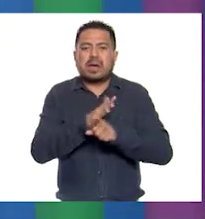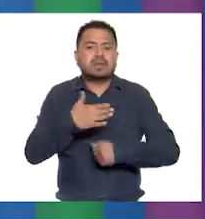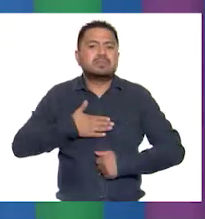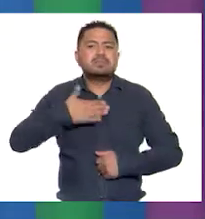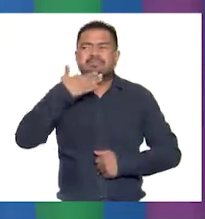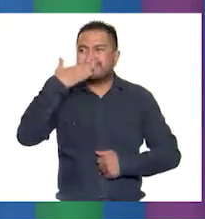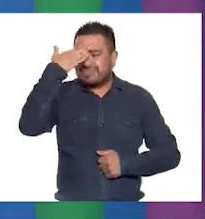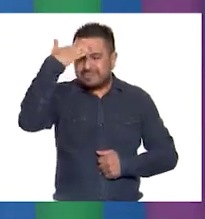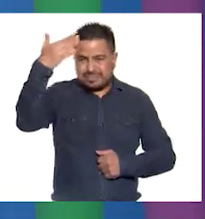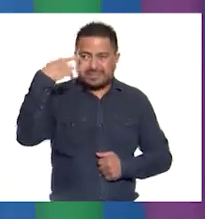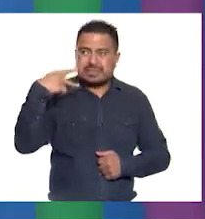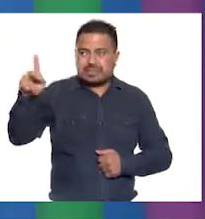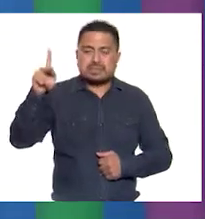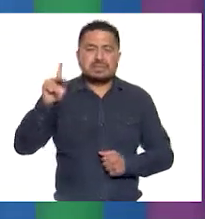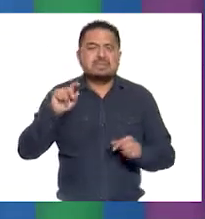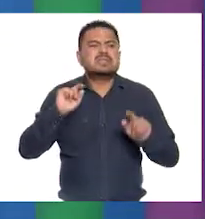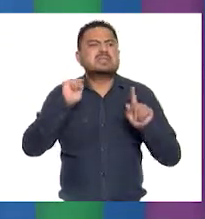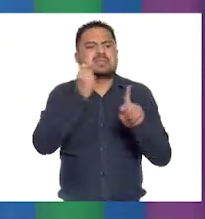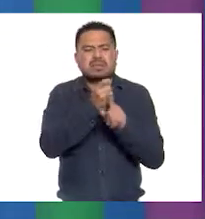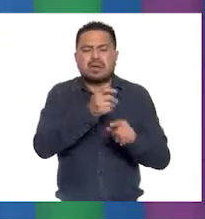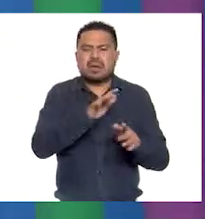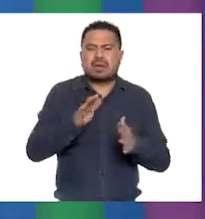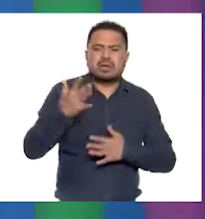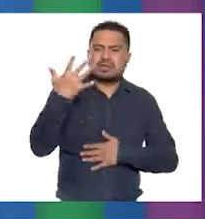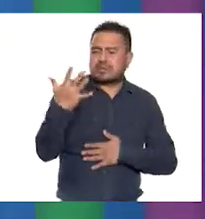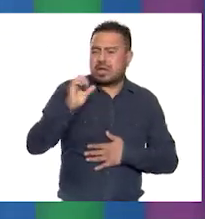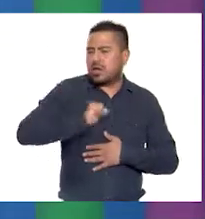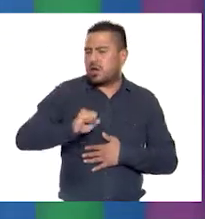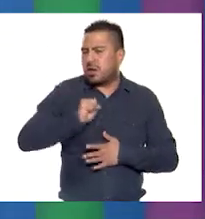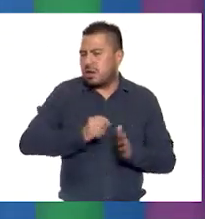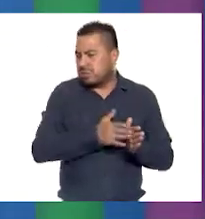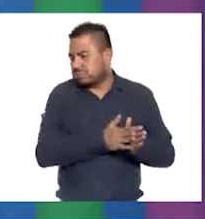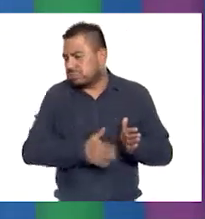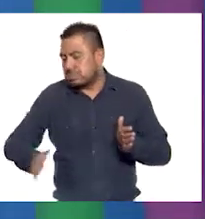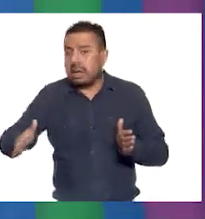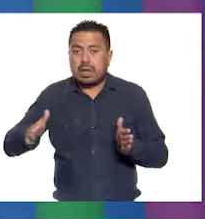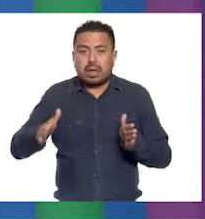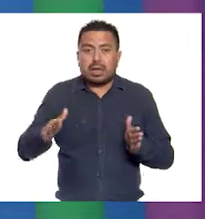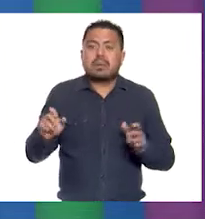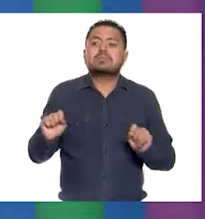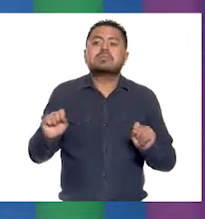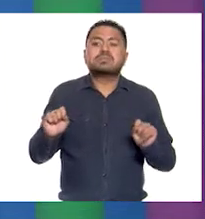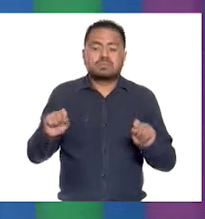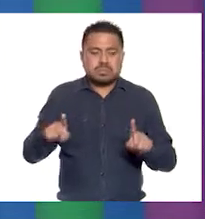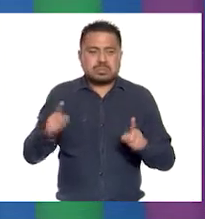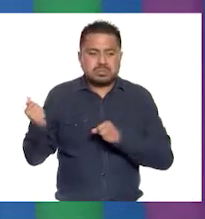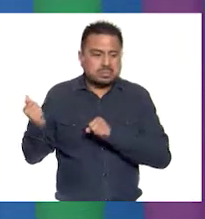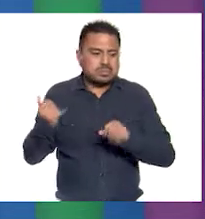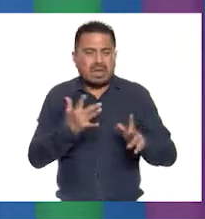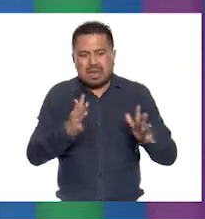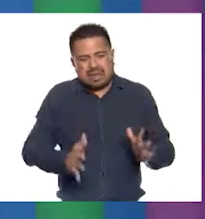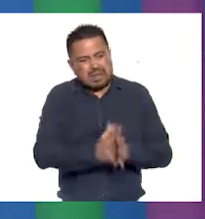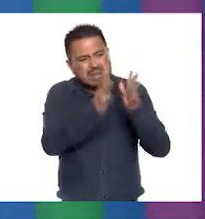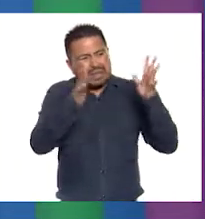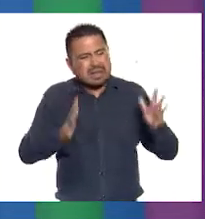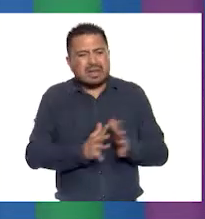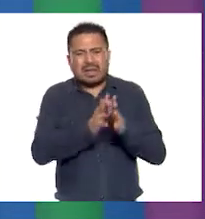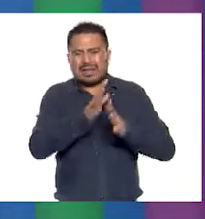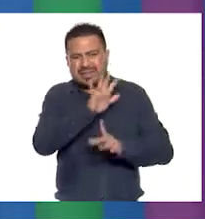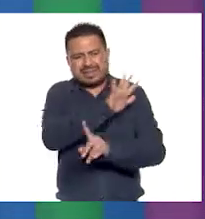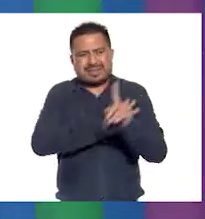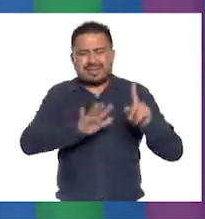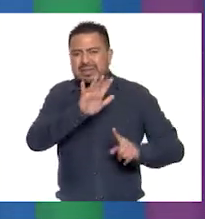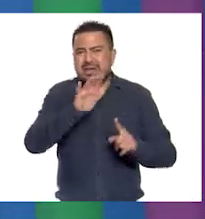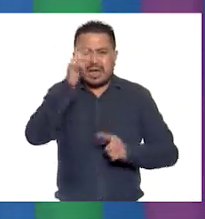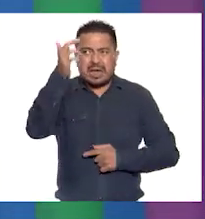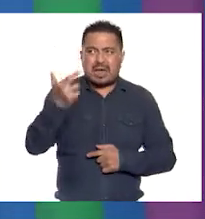Islámico, que comprendió cerca de 5 siglos y que desde luego trajo conflictos bélicos con